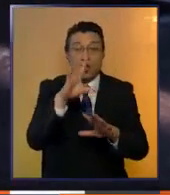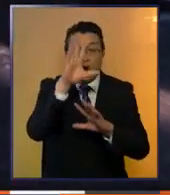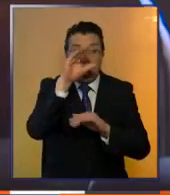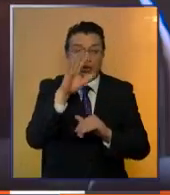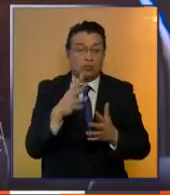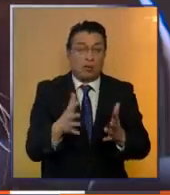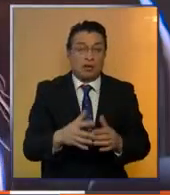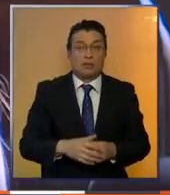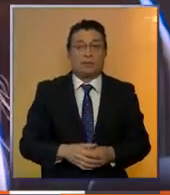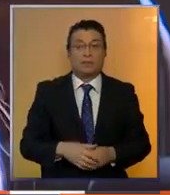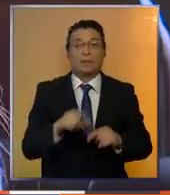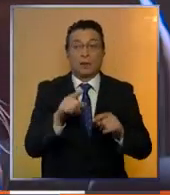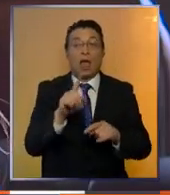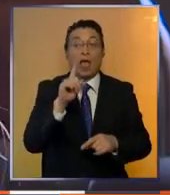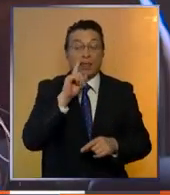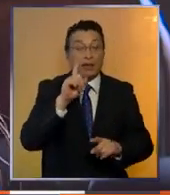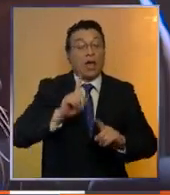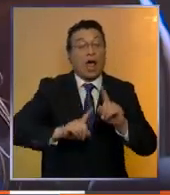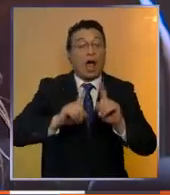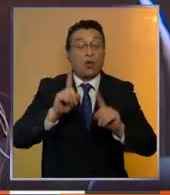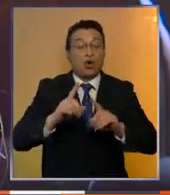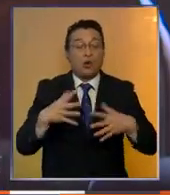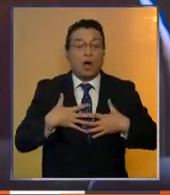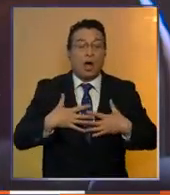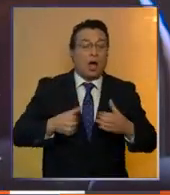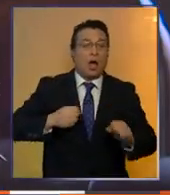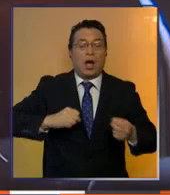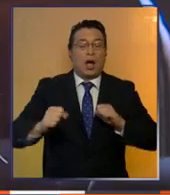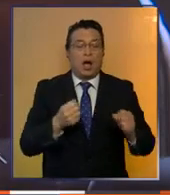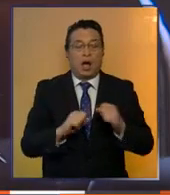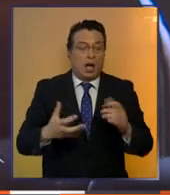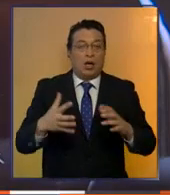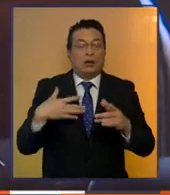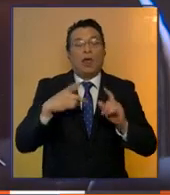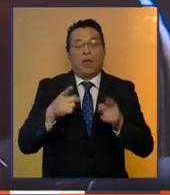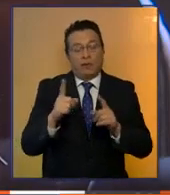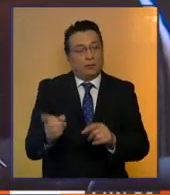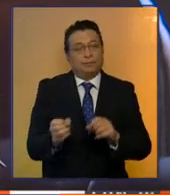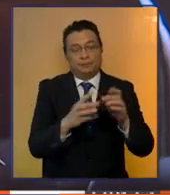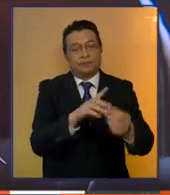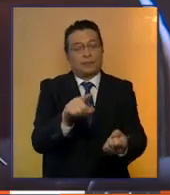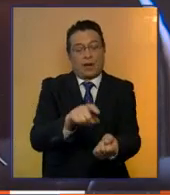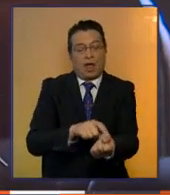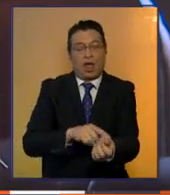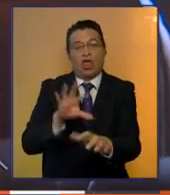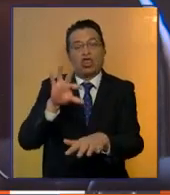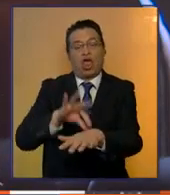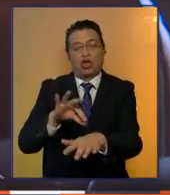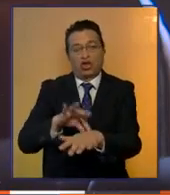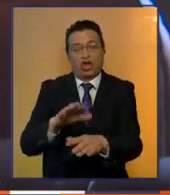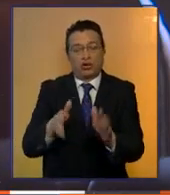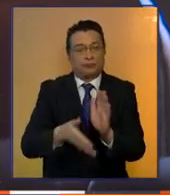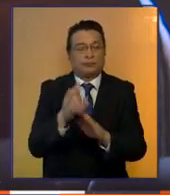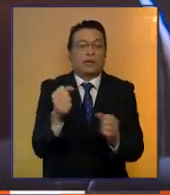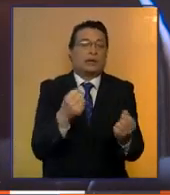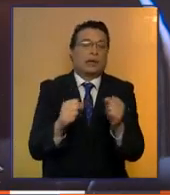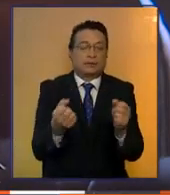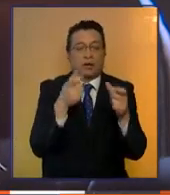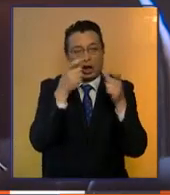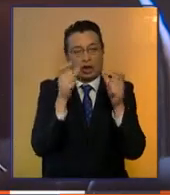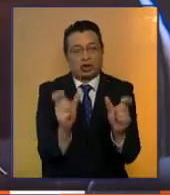repente tienen ellos como ciertos ataques ansiosos que tuvimos que alá al euro logo y poder controlar